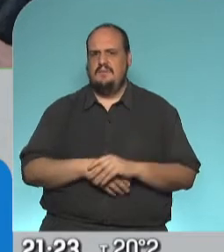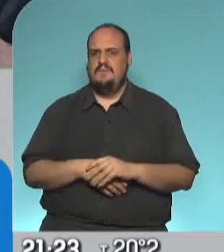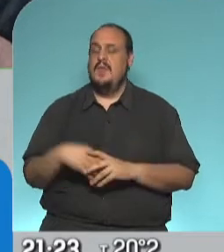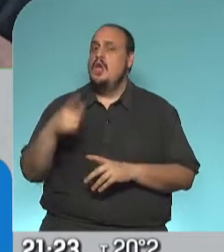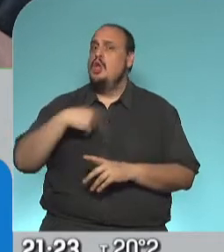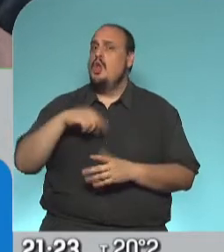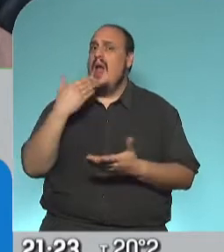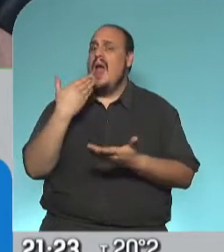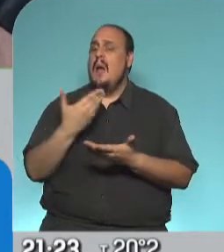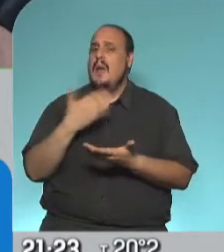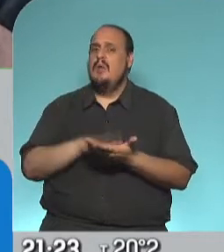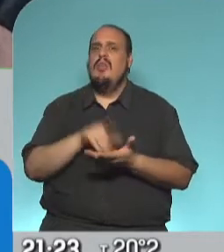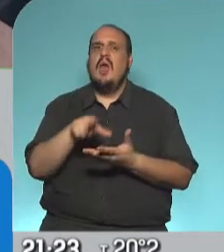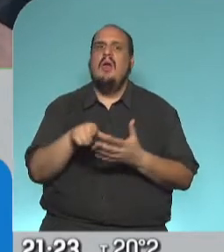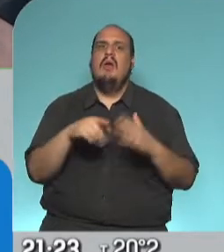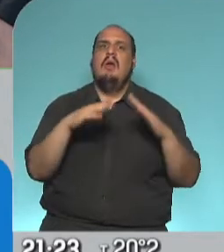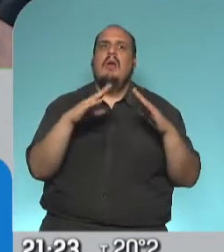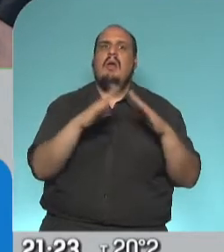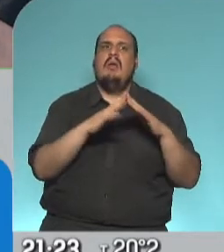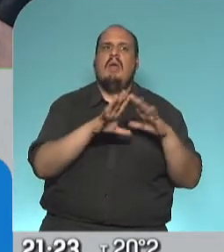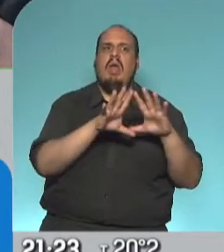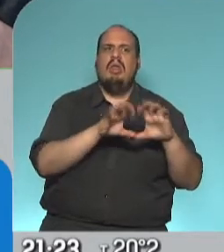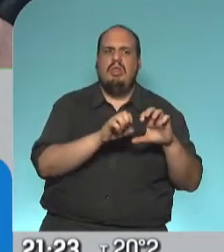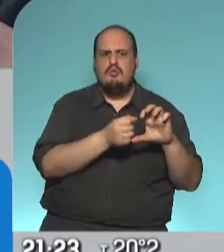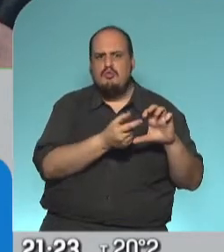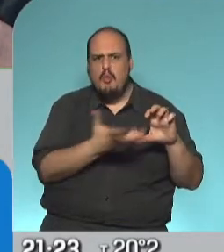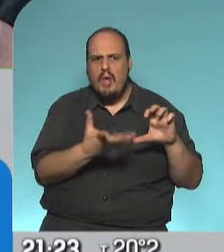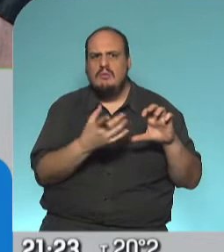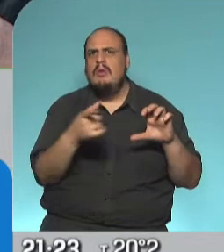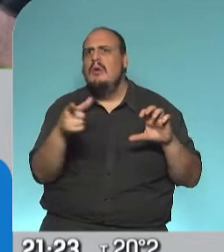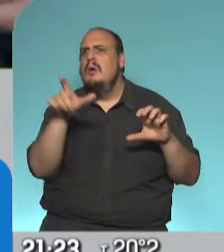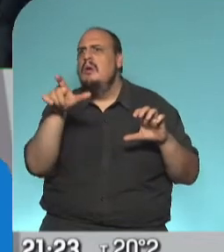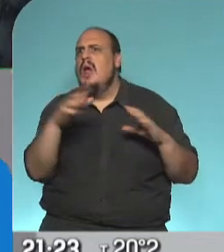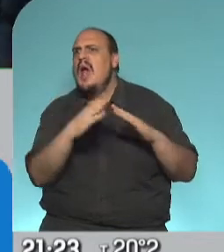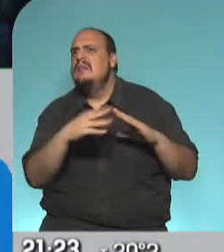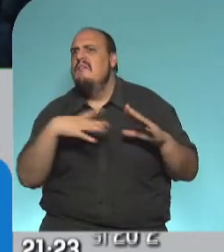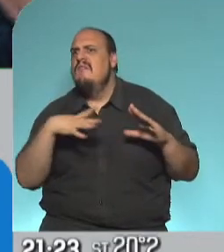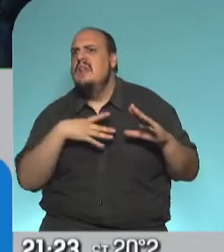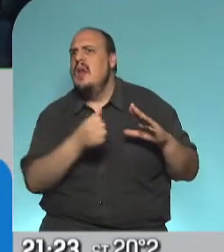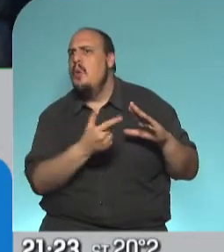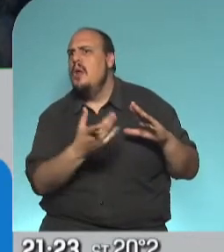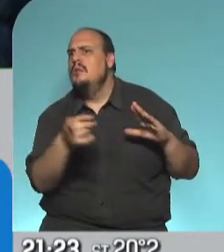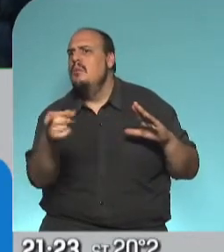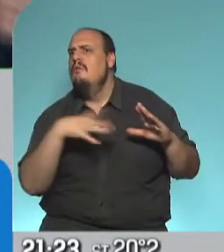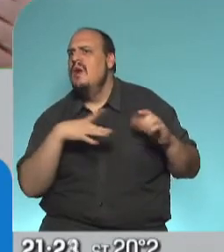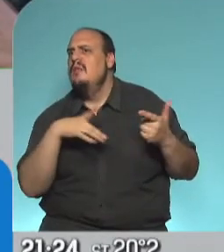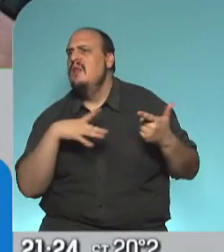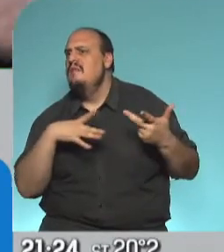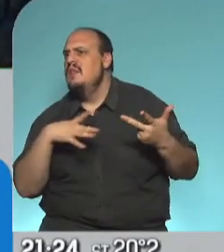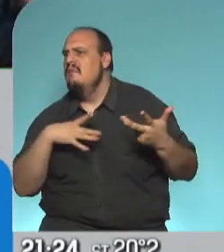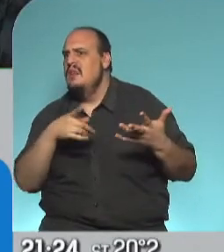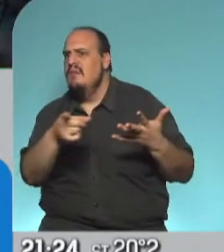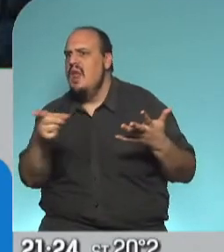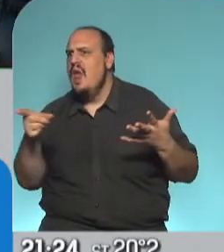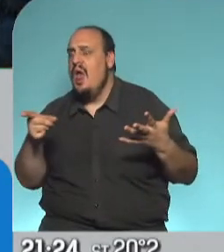hablamos de los déficits cuantitativos, es decir, aquellos que necesitan una vivienda, que es su primera vivienda, que no tienen vivienda y